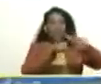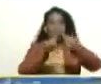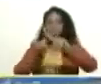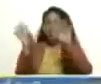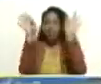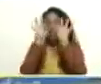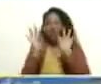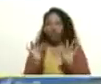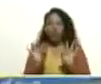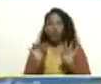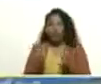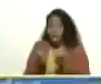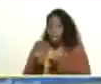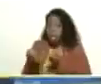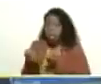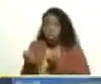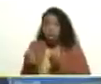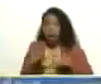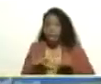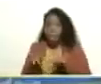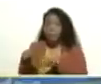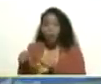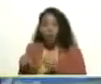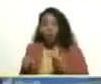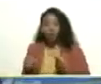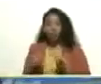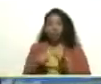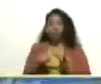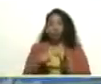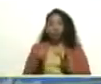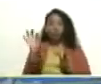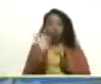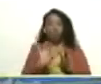sin imperios sin hegemonismo